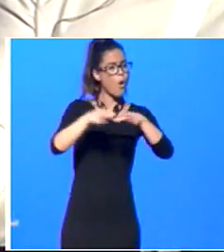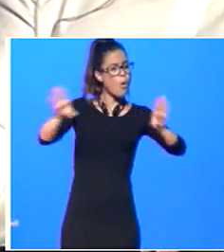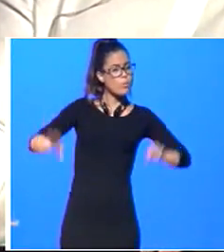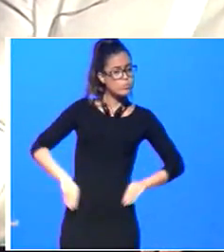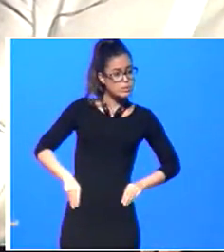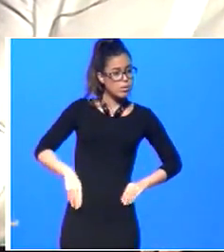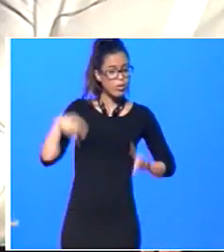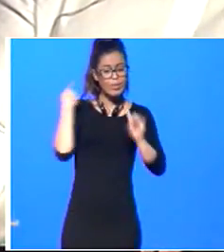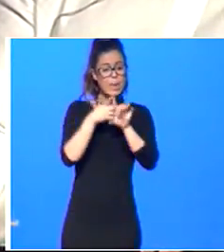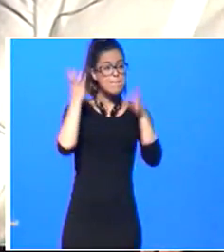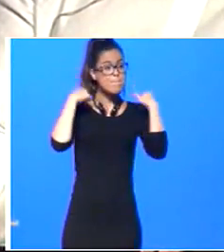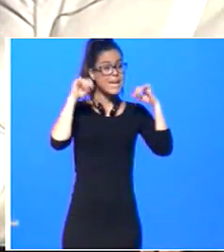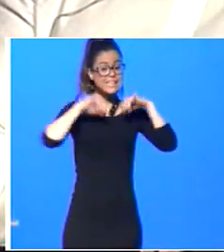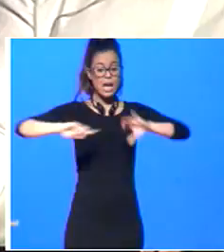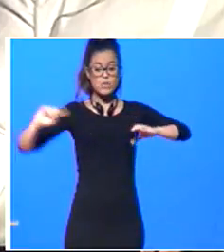inclusiva no se pueda